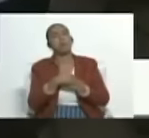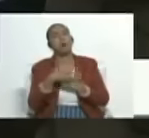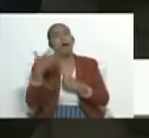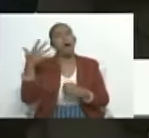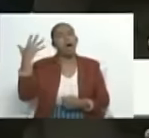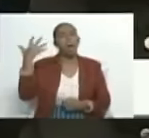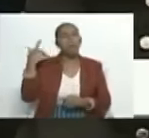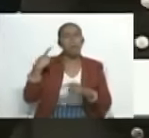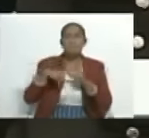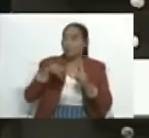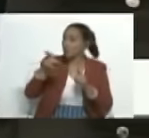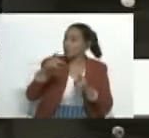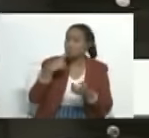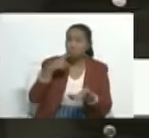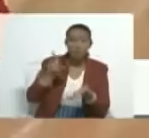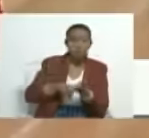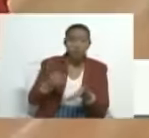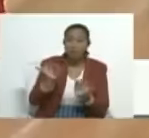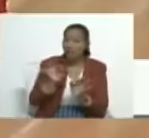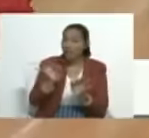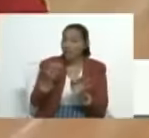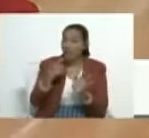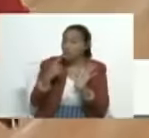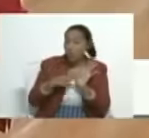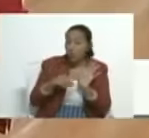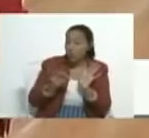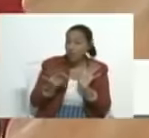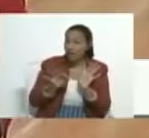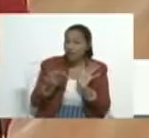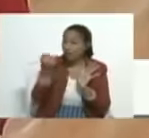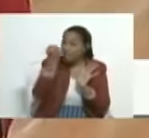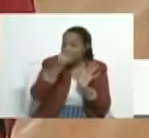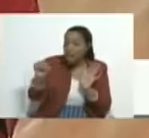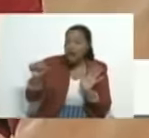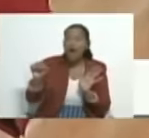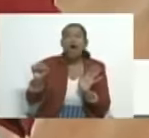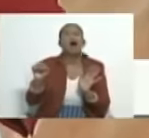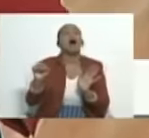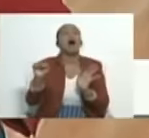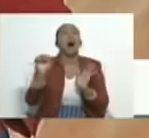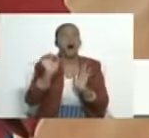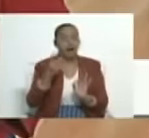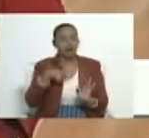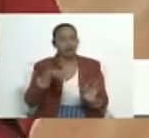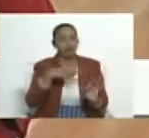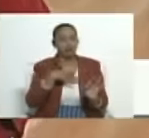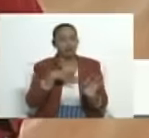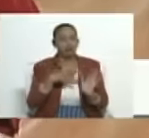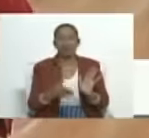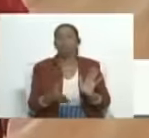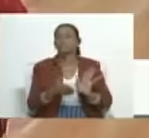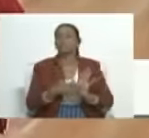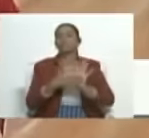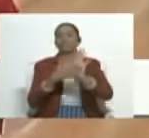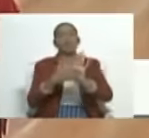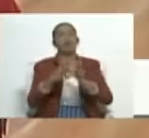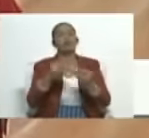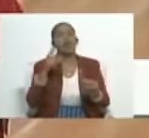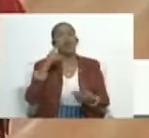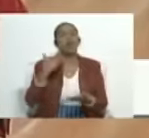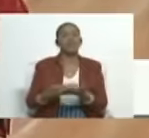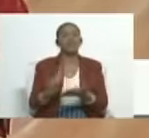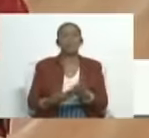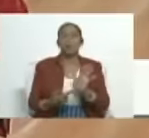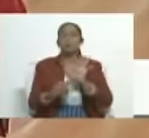ellos no cumplieron, siempre tienen esa carta bajo de la manga y ahora salieron todas las pruebas.